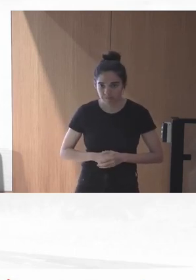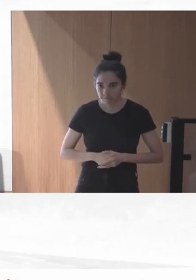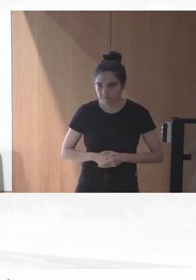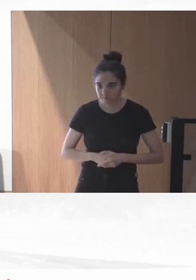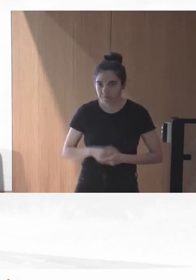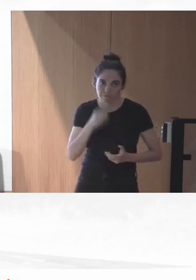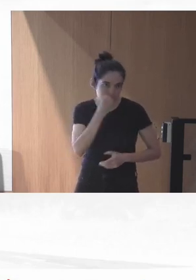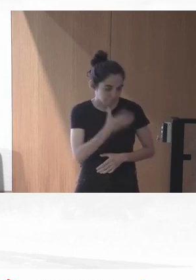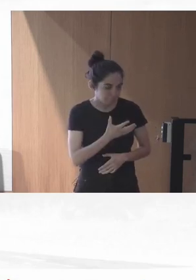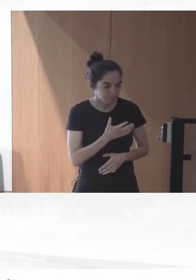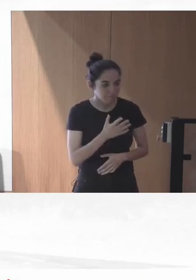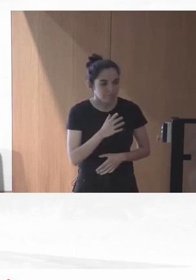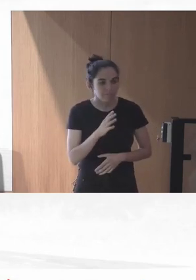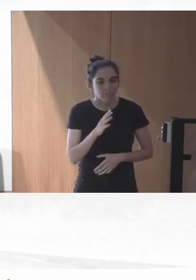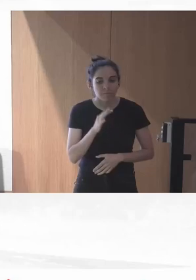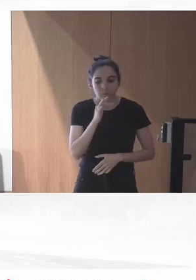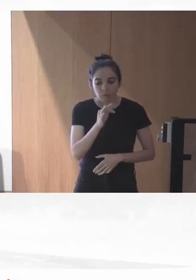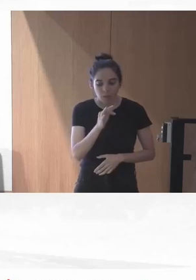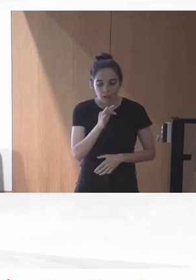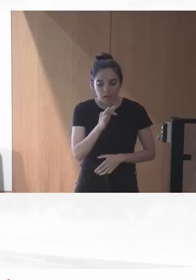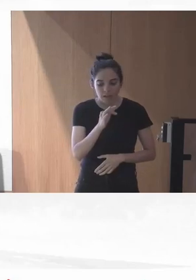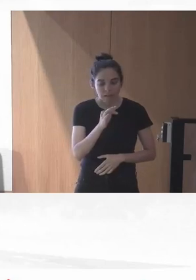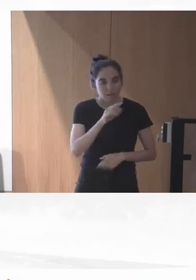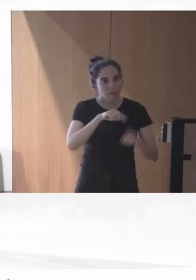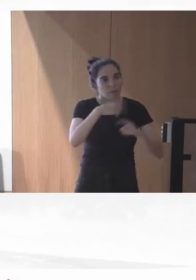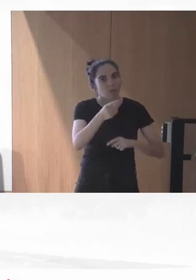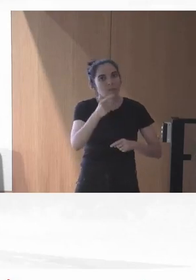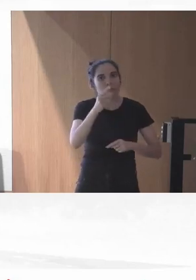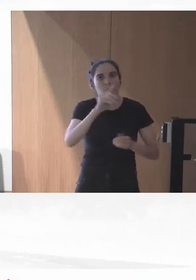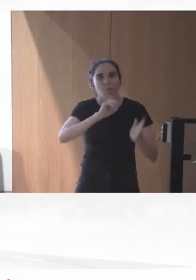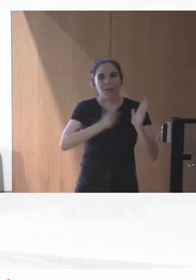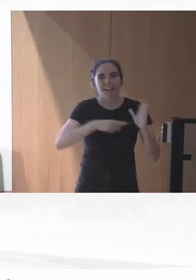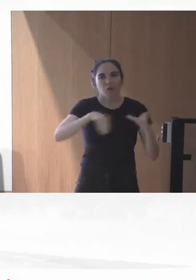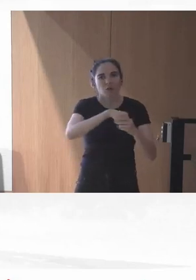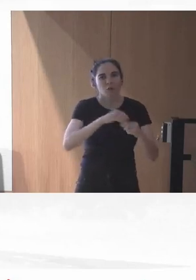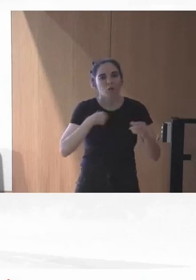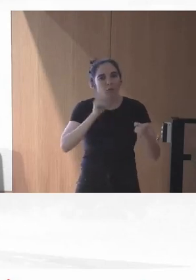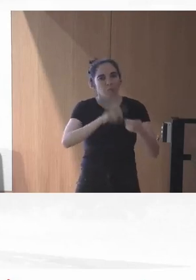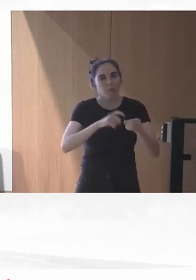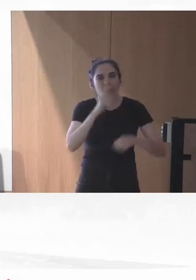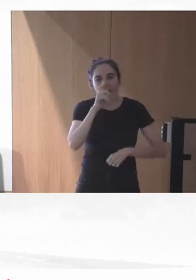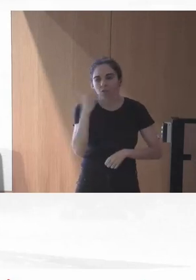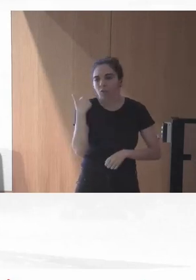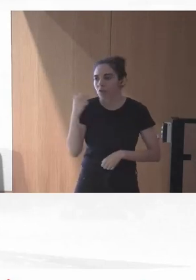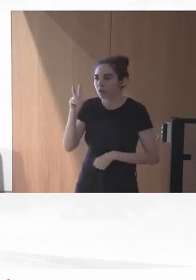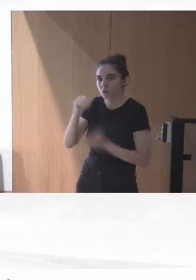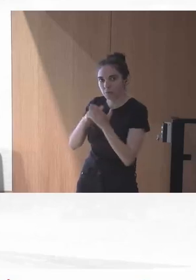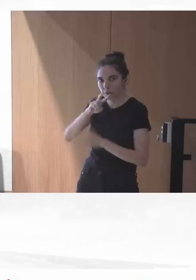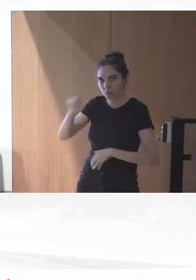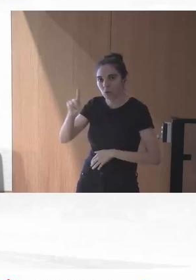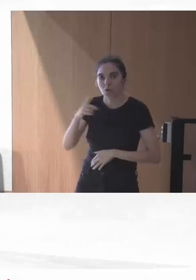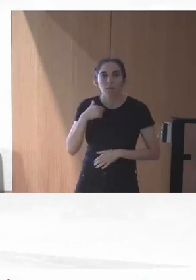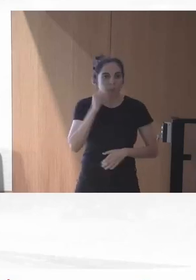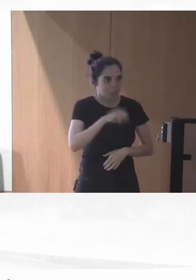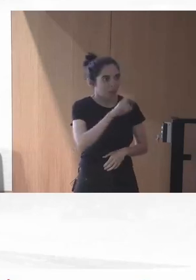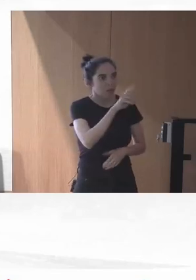Muy bien. Y luego... ¿Llegaste a Plena Inclusión? ¿En qué año? En el 21. Ajá. ¿Y después de